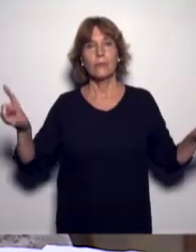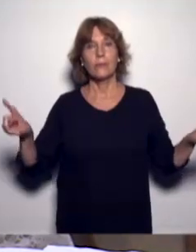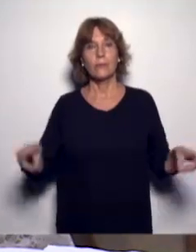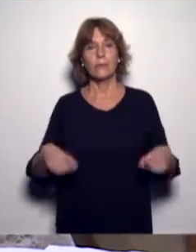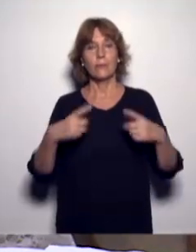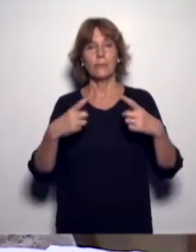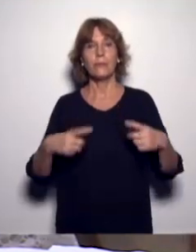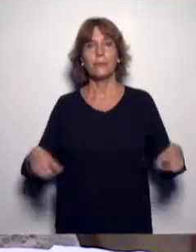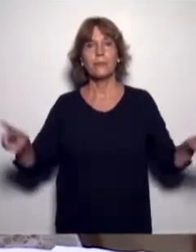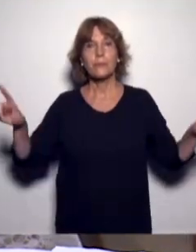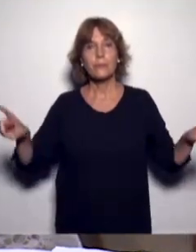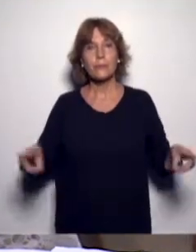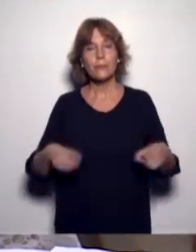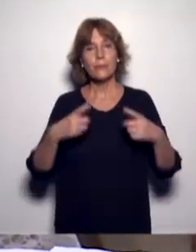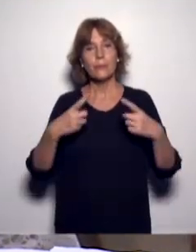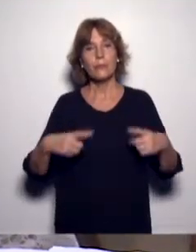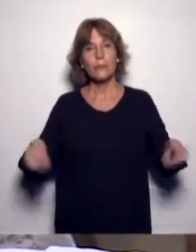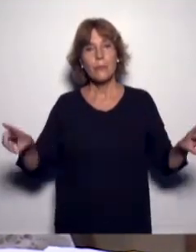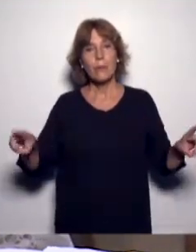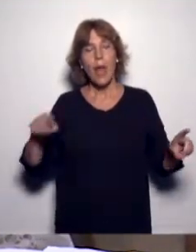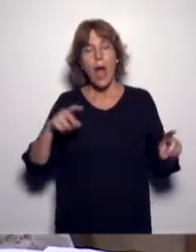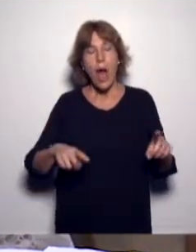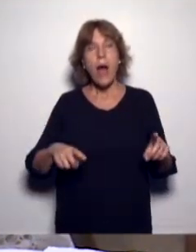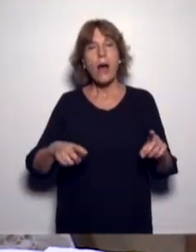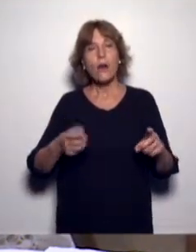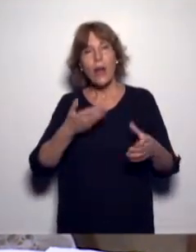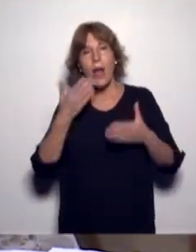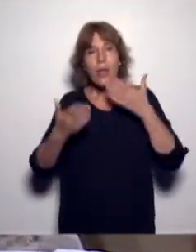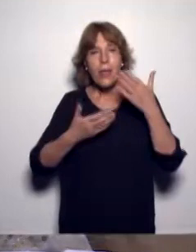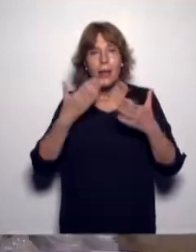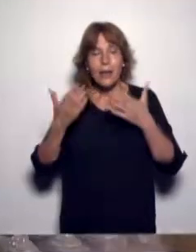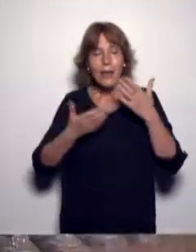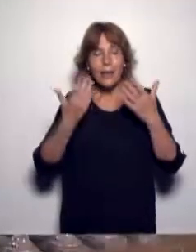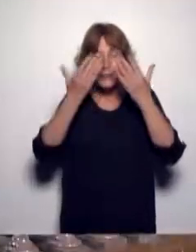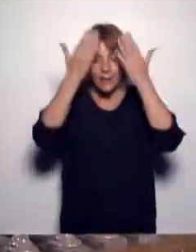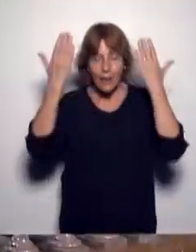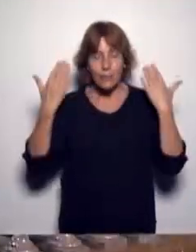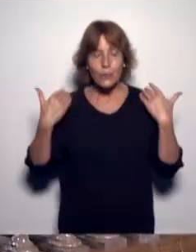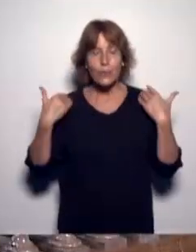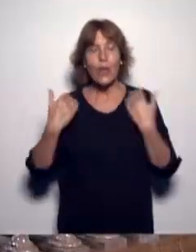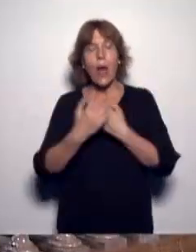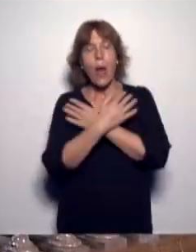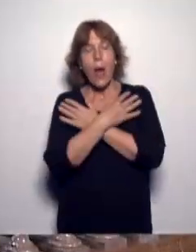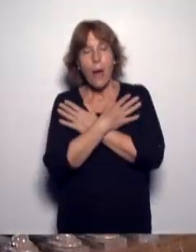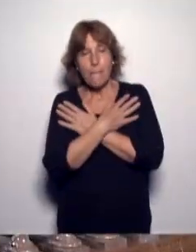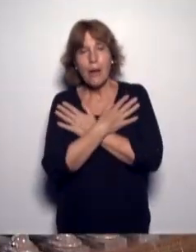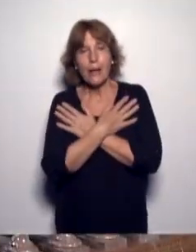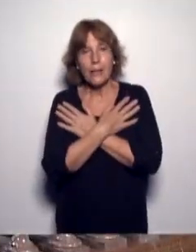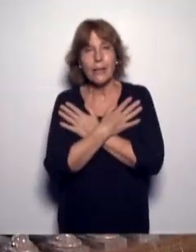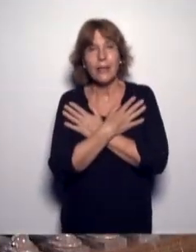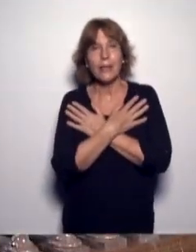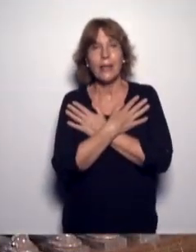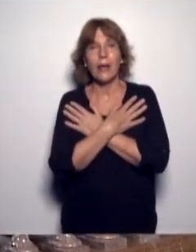Se vuelve nuestro rostro a ti, María. Desde la Capilla del Santísimo